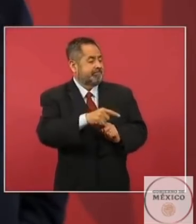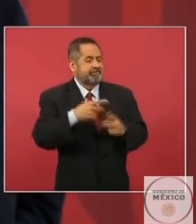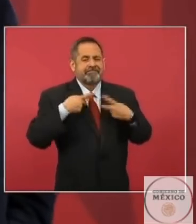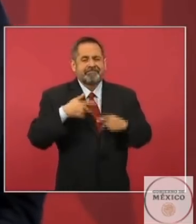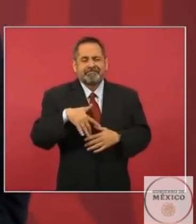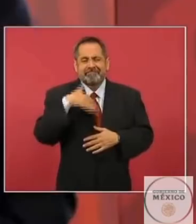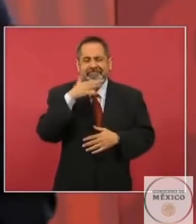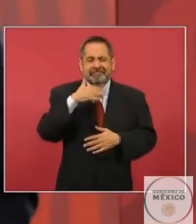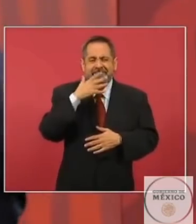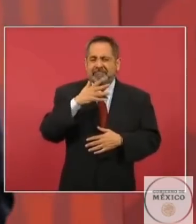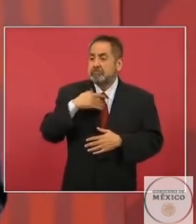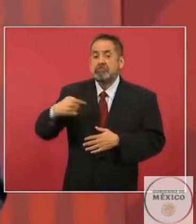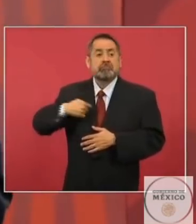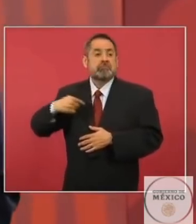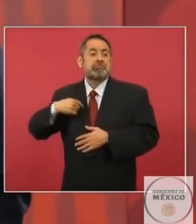han podido mancharla.